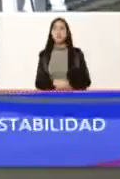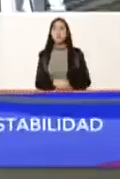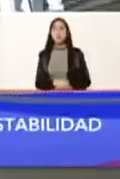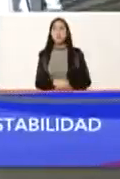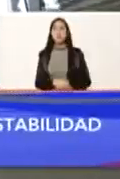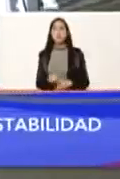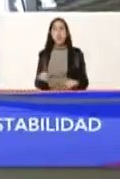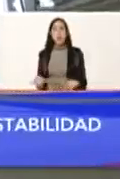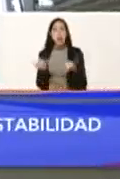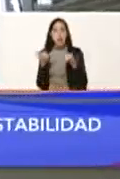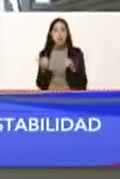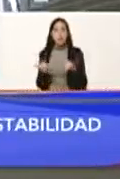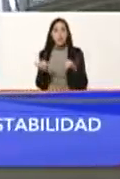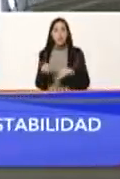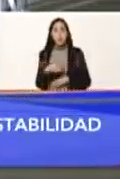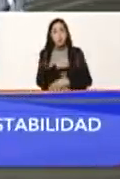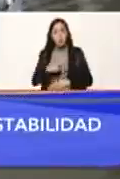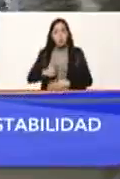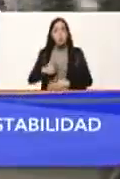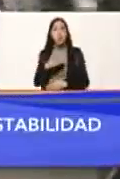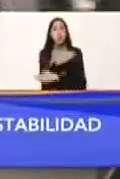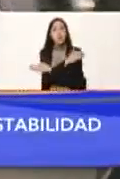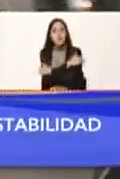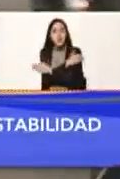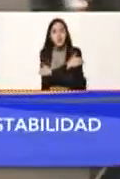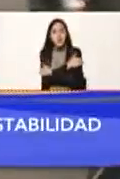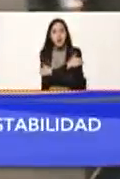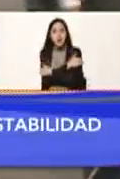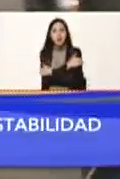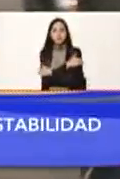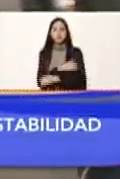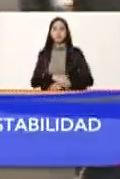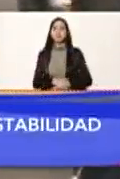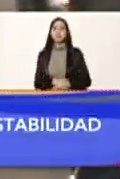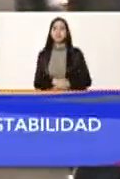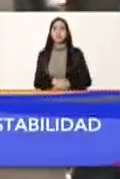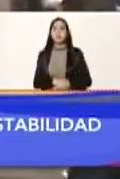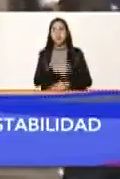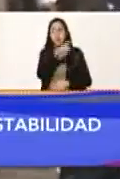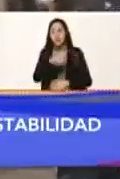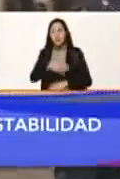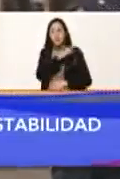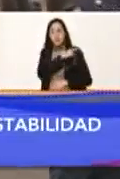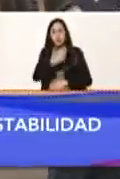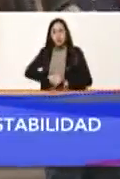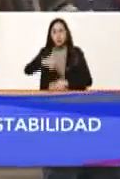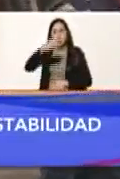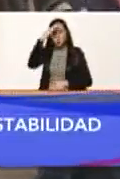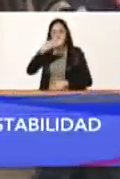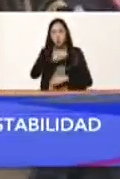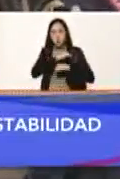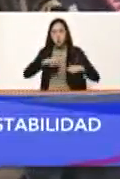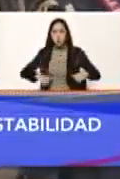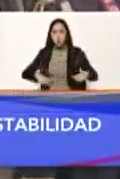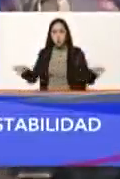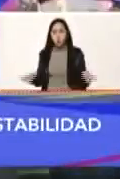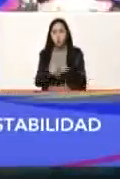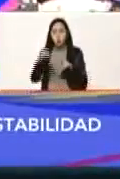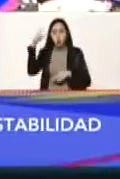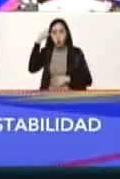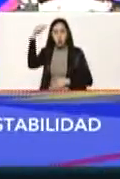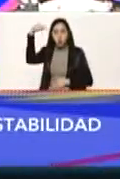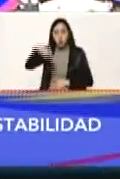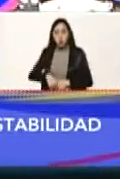Igualmente, quiero felicitar a los oficiales que un día como hoy han